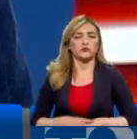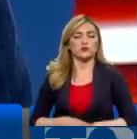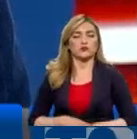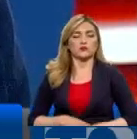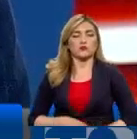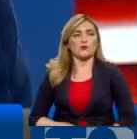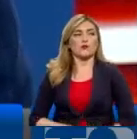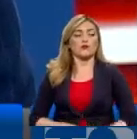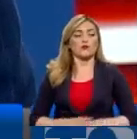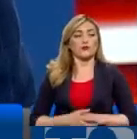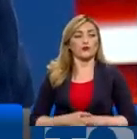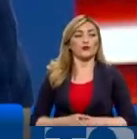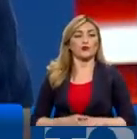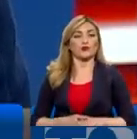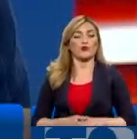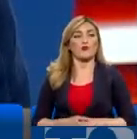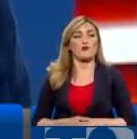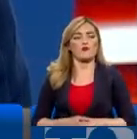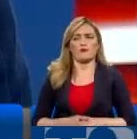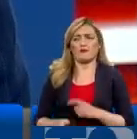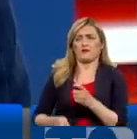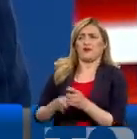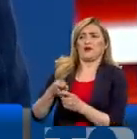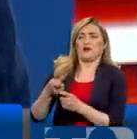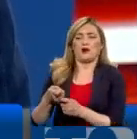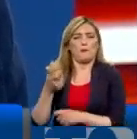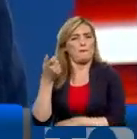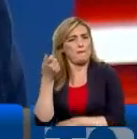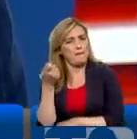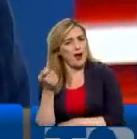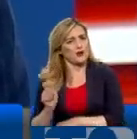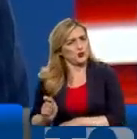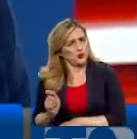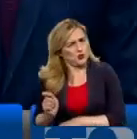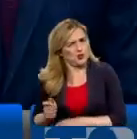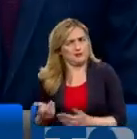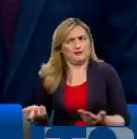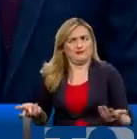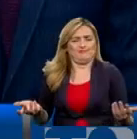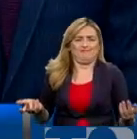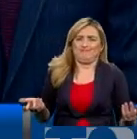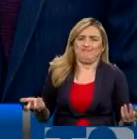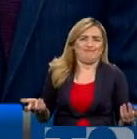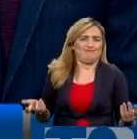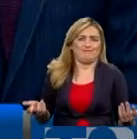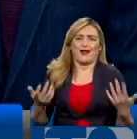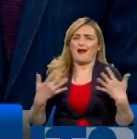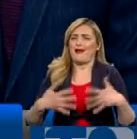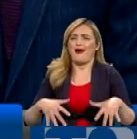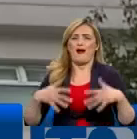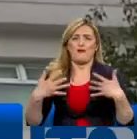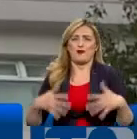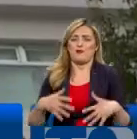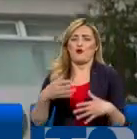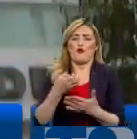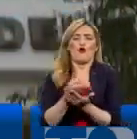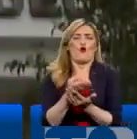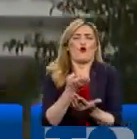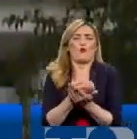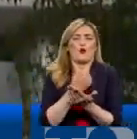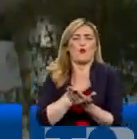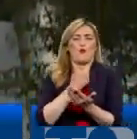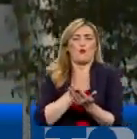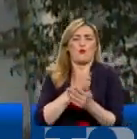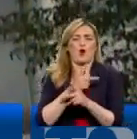que realizar una erogación económica, una reparación económica, lo cual sería muy grave. Por ello esperan que la Corte